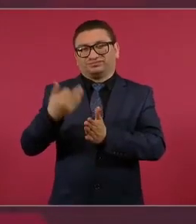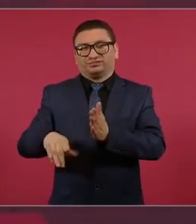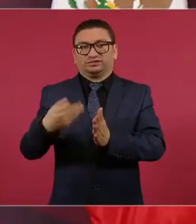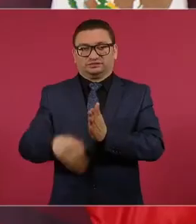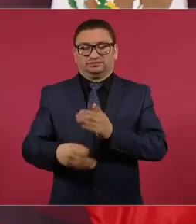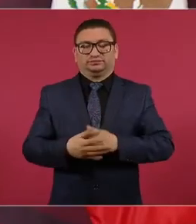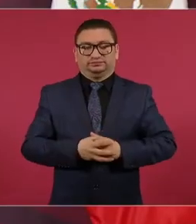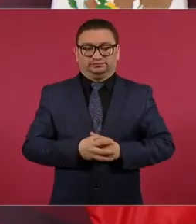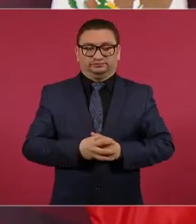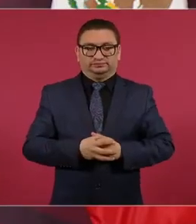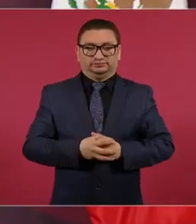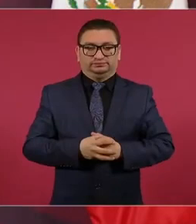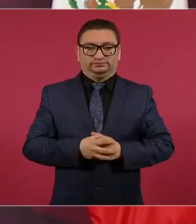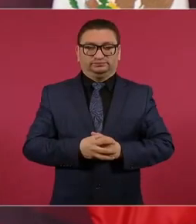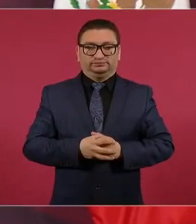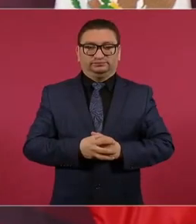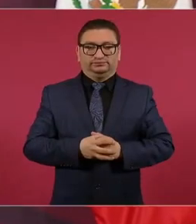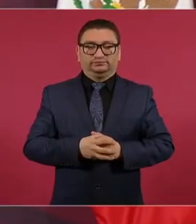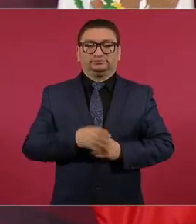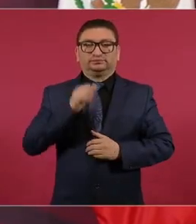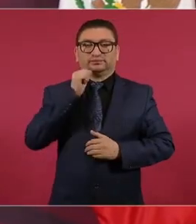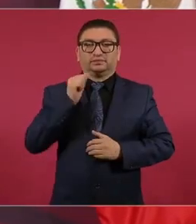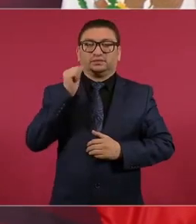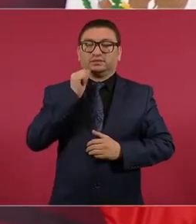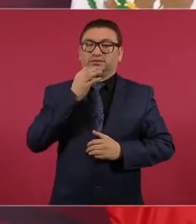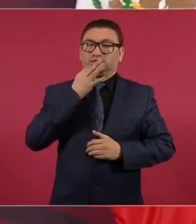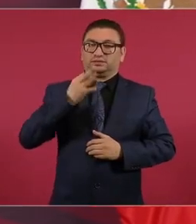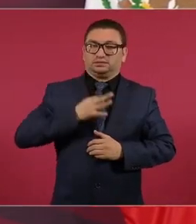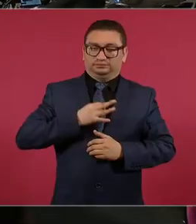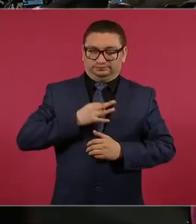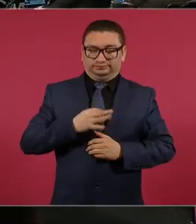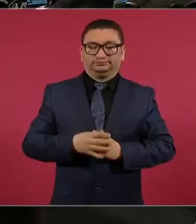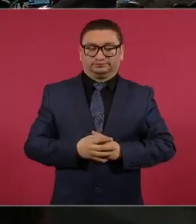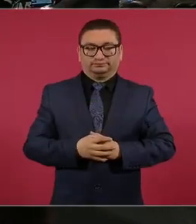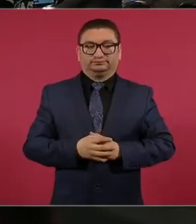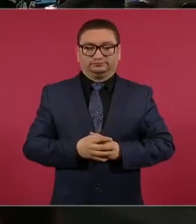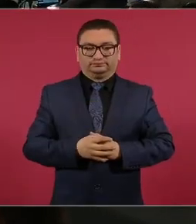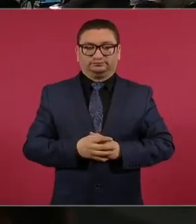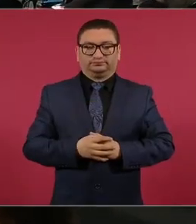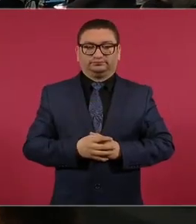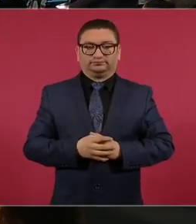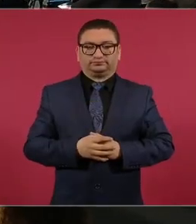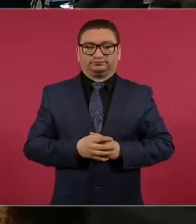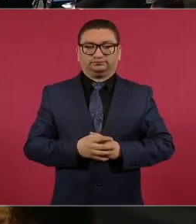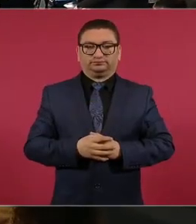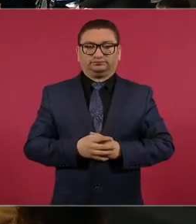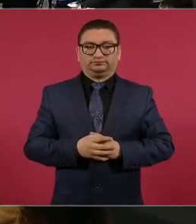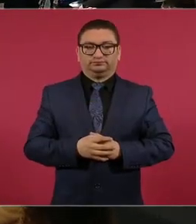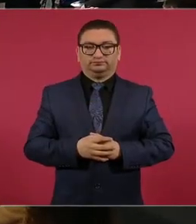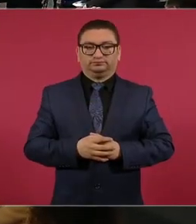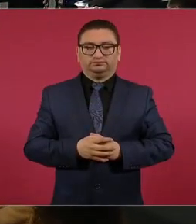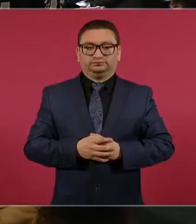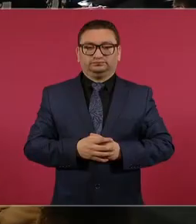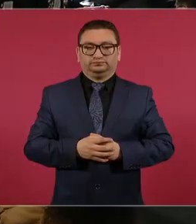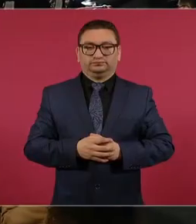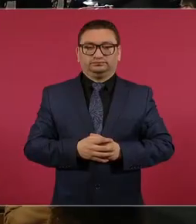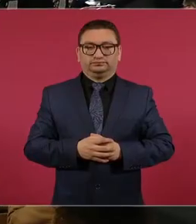suficiente Ayer me informaron tanto